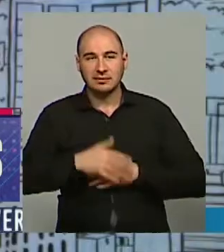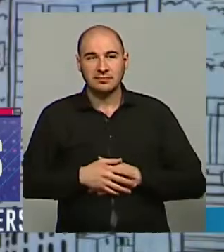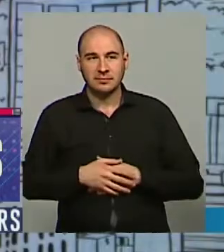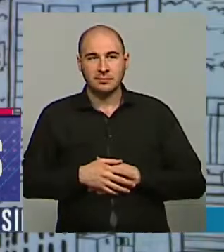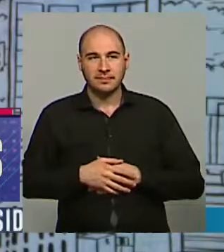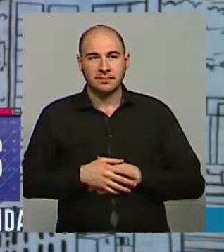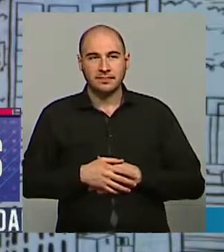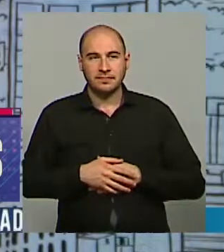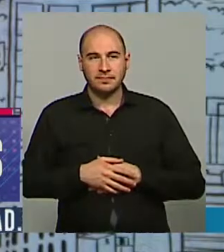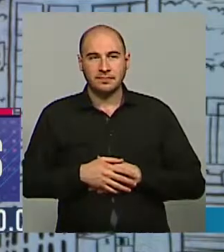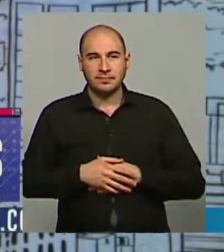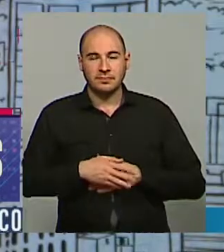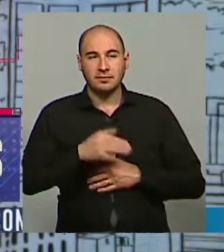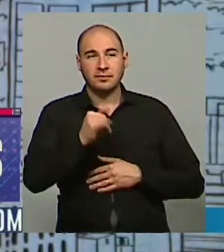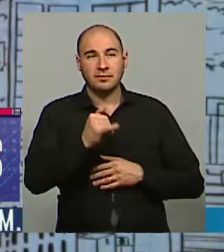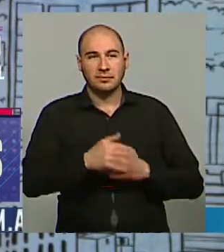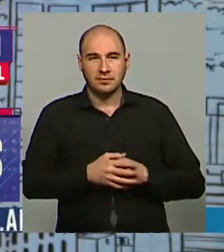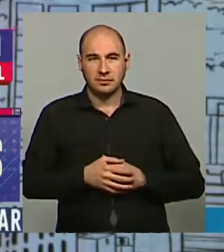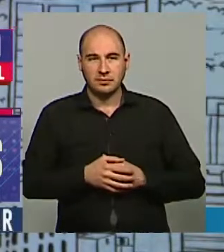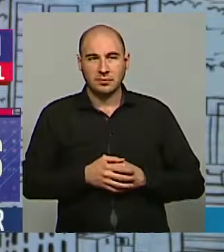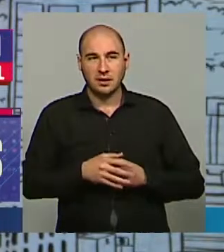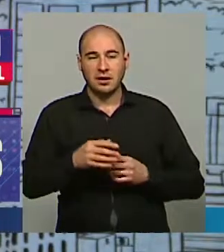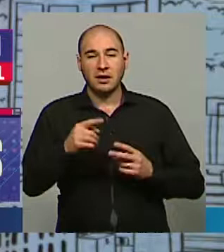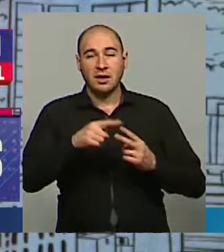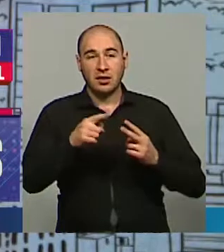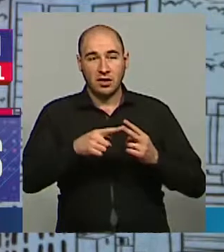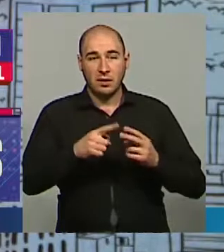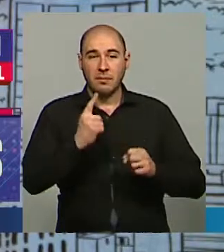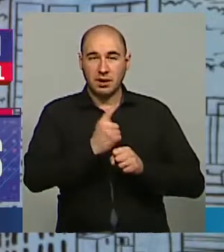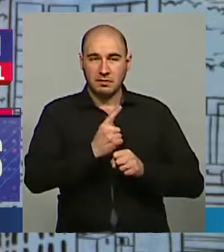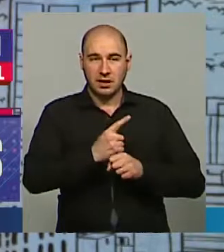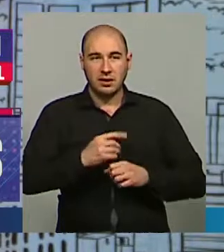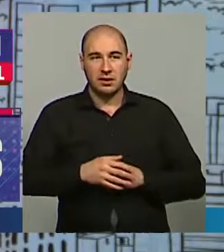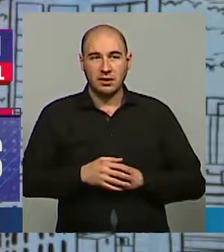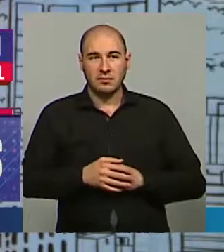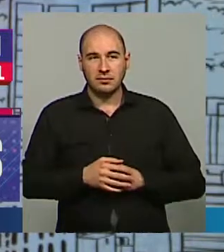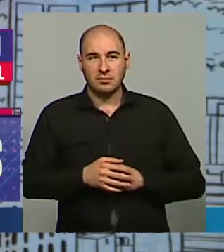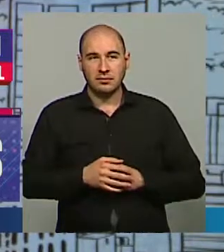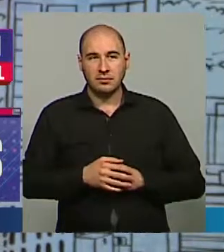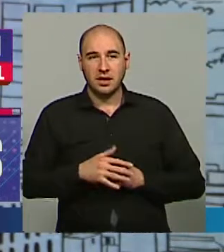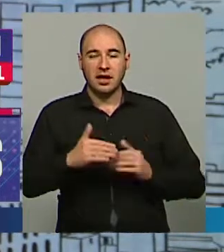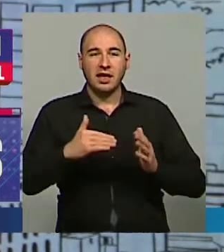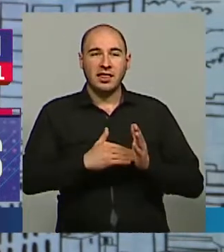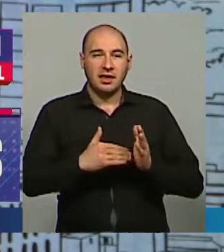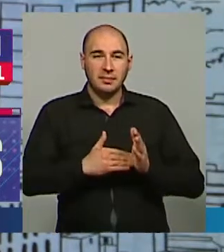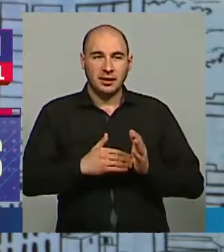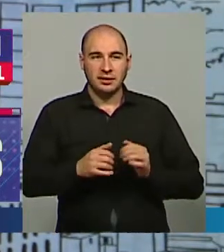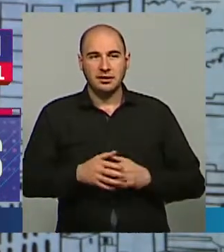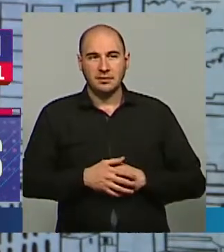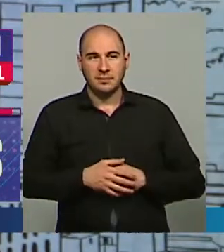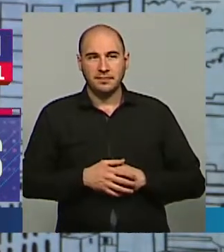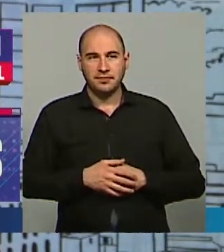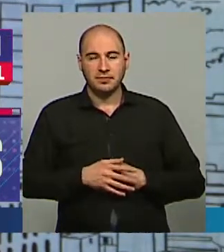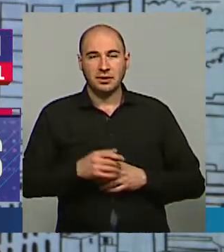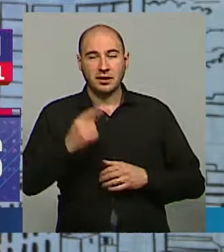Es correcto, es así. Fueron dos grandes masacres. Por un lado se habla, obviamente, depende del estado,